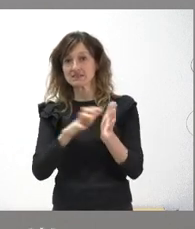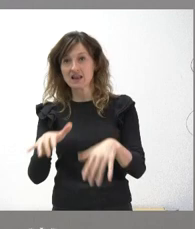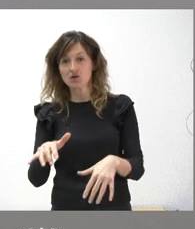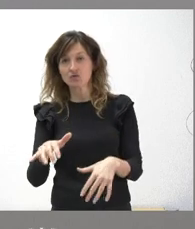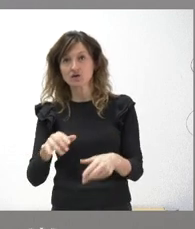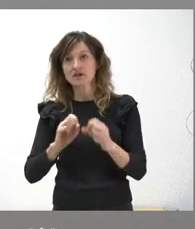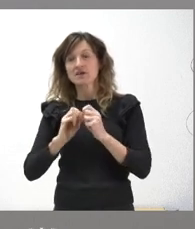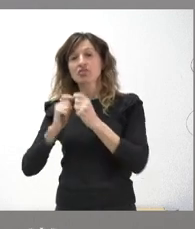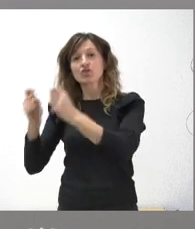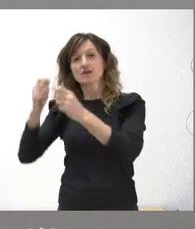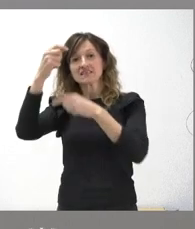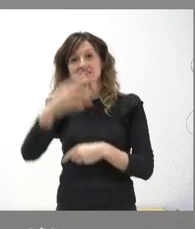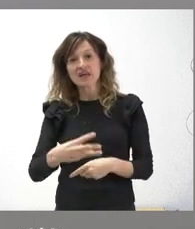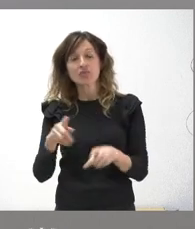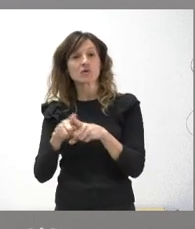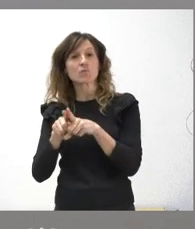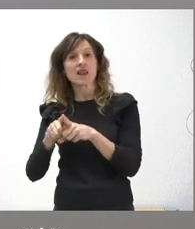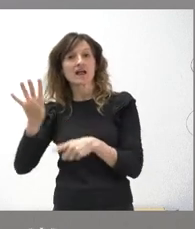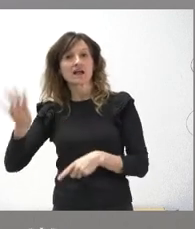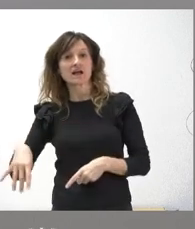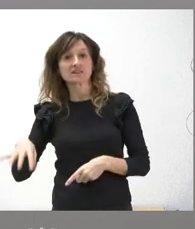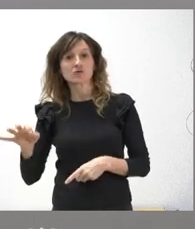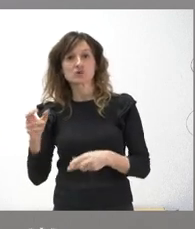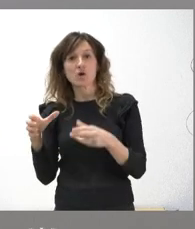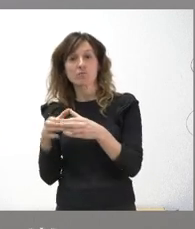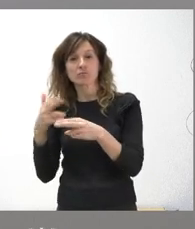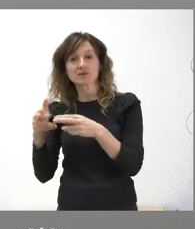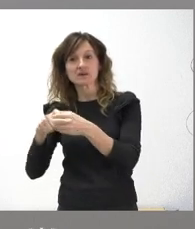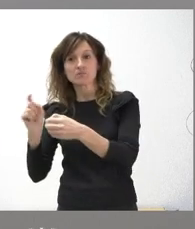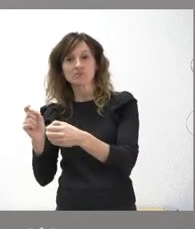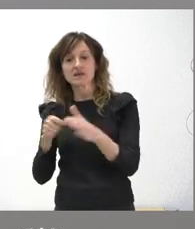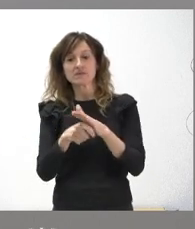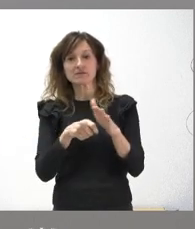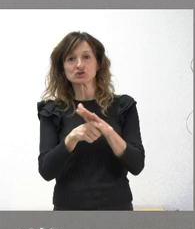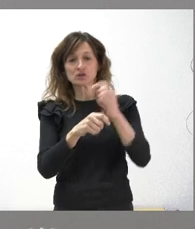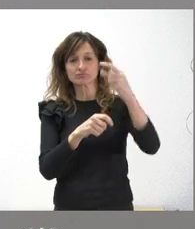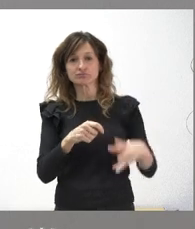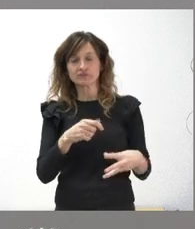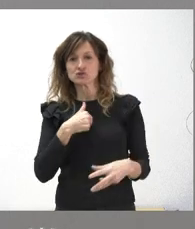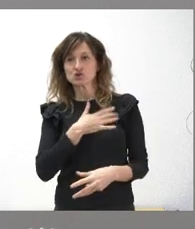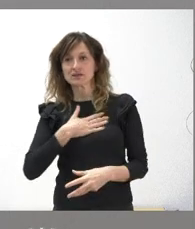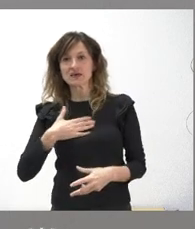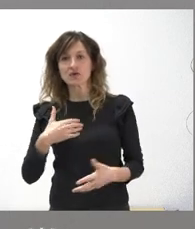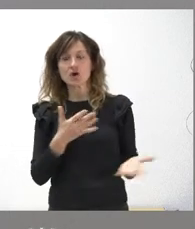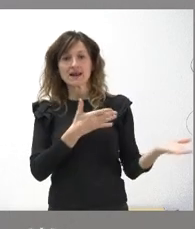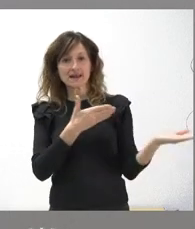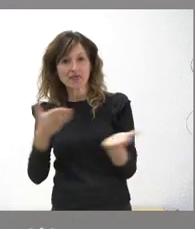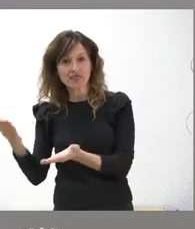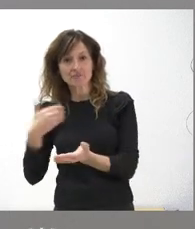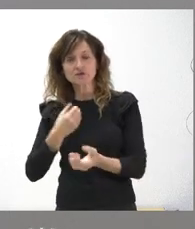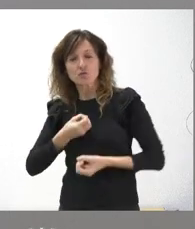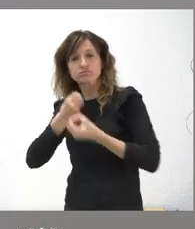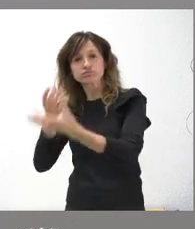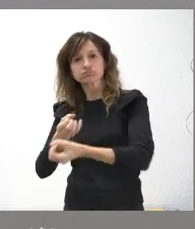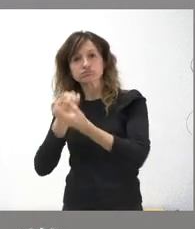dos el listado igual que hace Cataluña o un partido separatista diciendo Cuál es el listado de inversiones que precisa Nosotros también queremos que nos nos reciban para contar nuestras